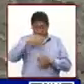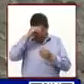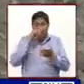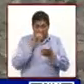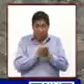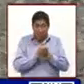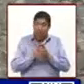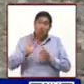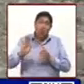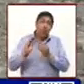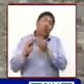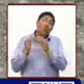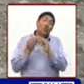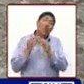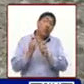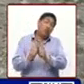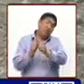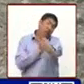voy a llevar.